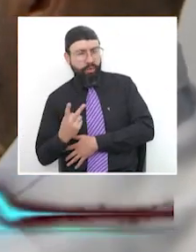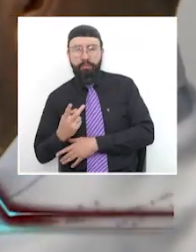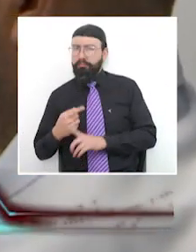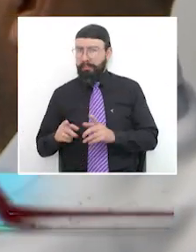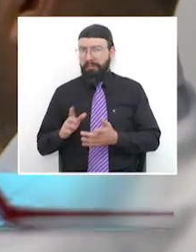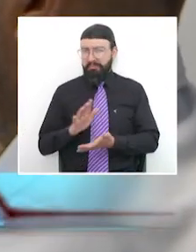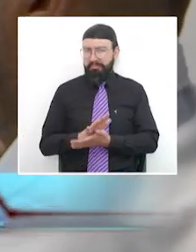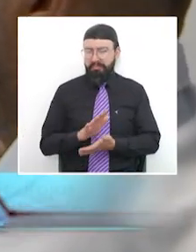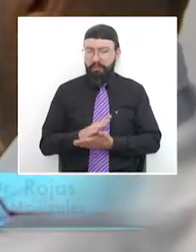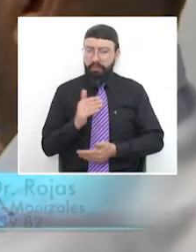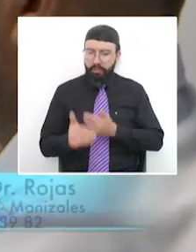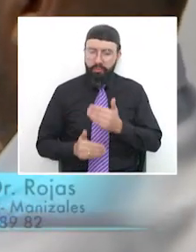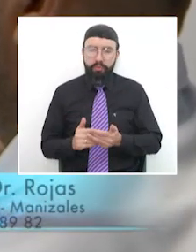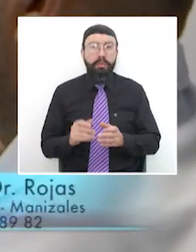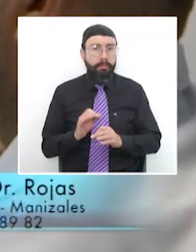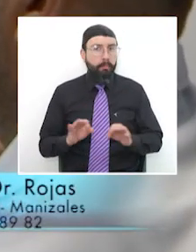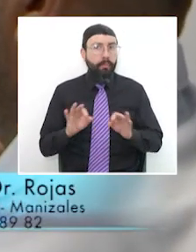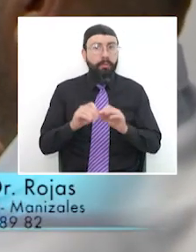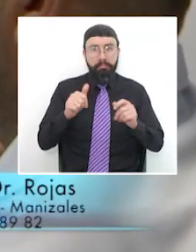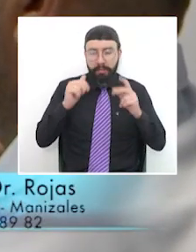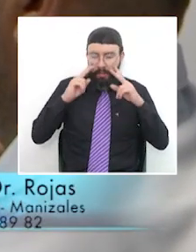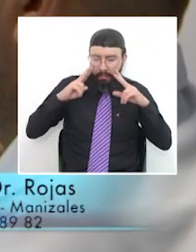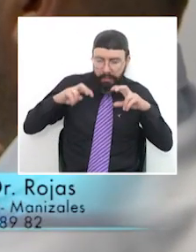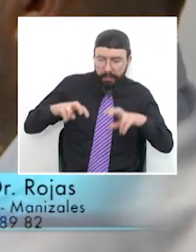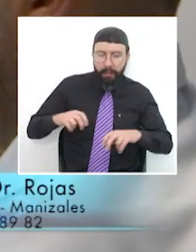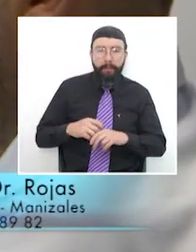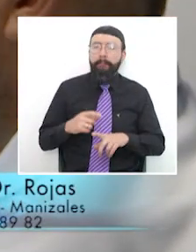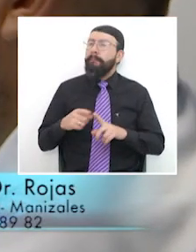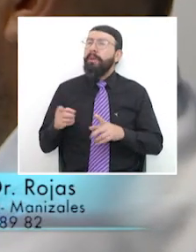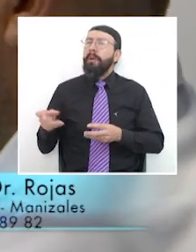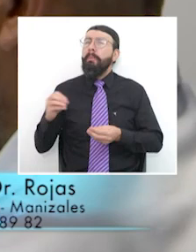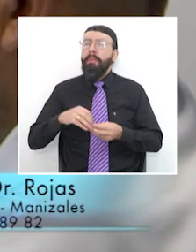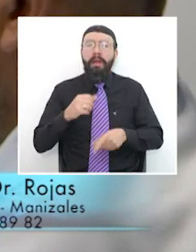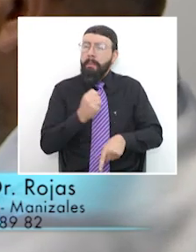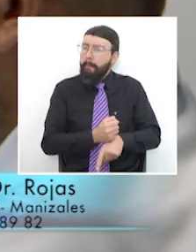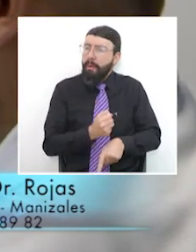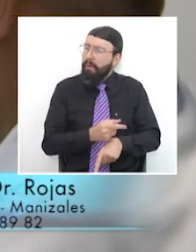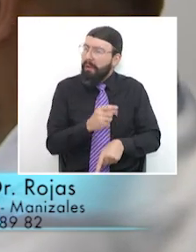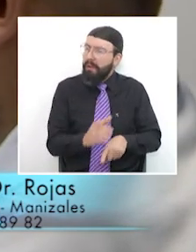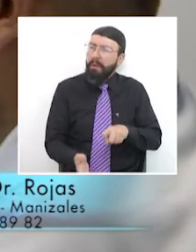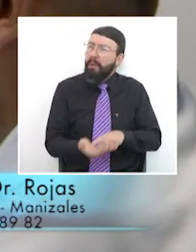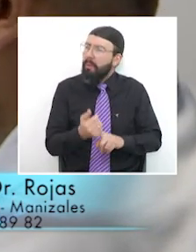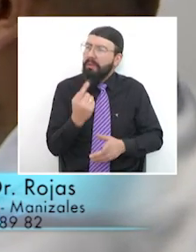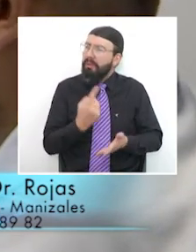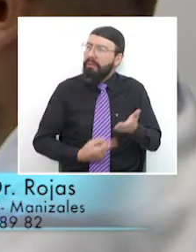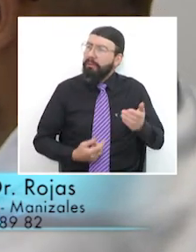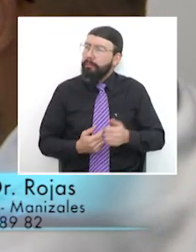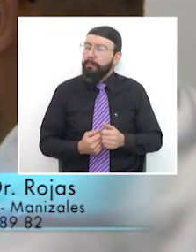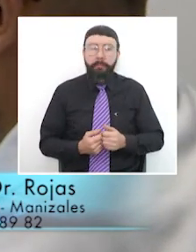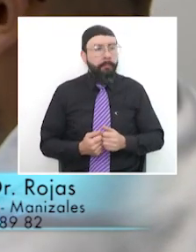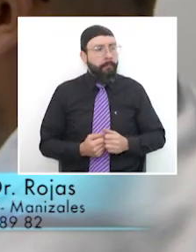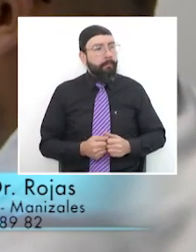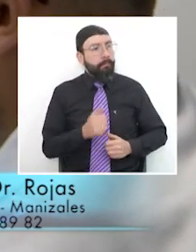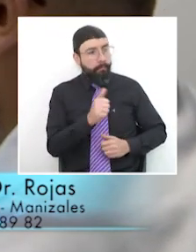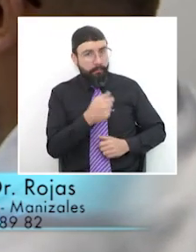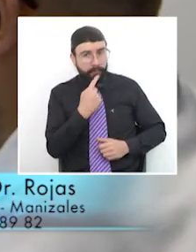estos exámenes de control ustedes. ¿Pero qué le acaba de encontrar en la próstata? Bueno, sí, como tú decías,